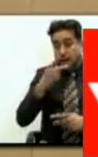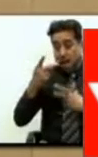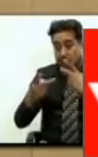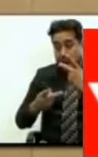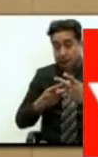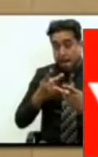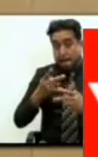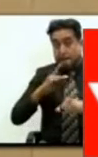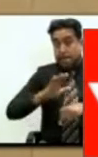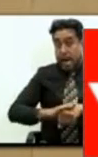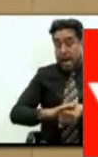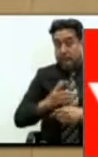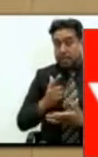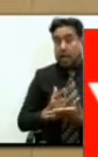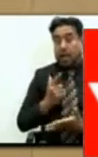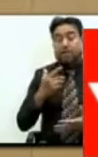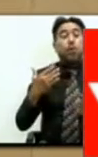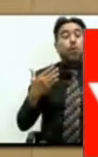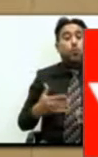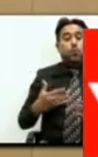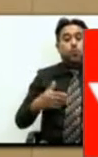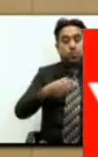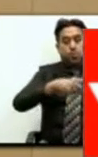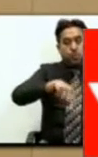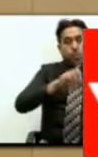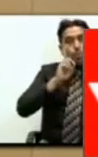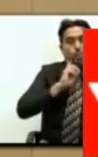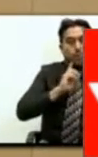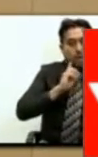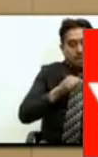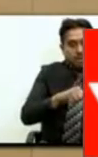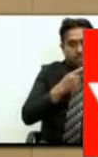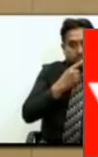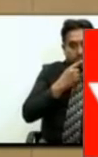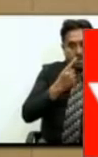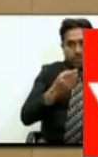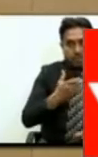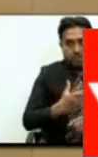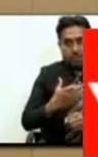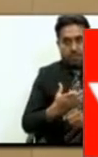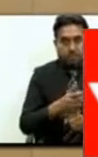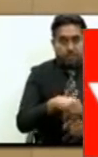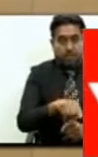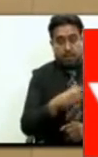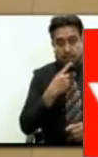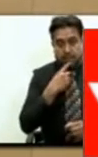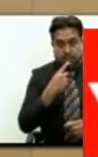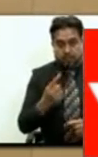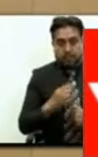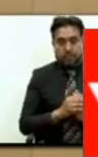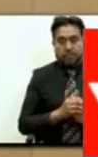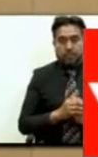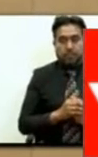y las experiencias que narran las mujeres detenidas coincidimos que